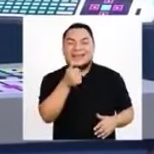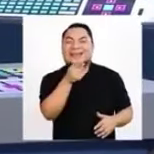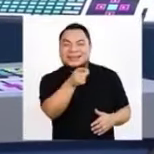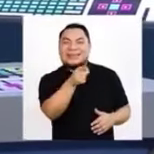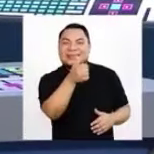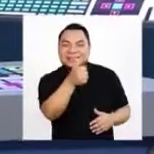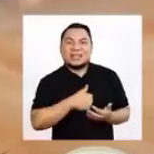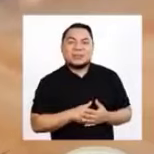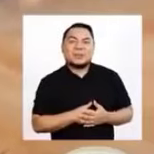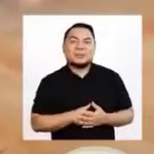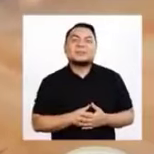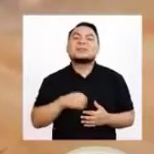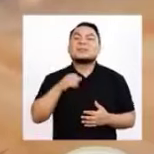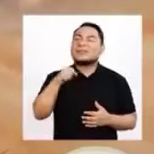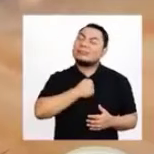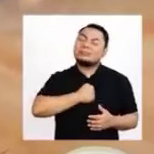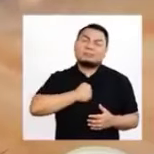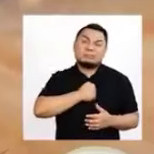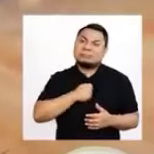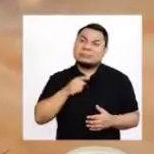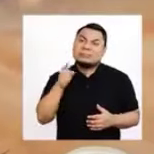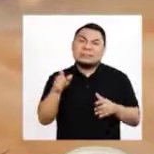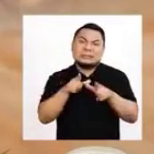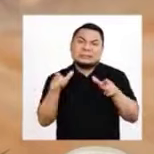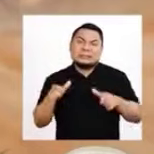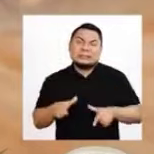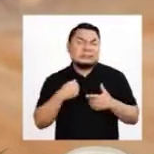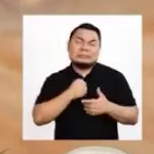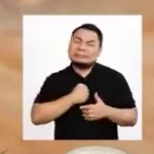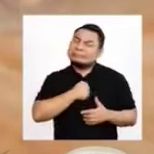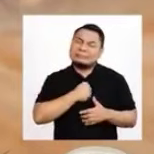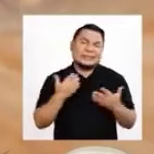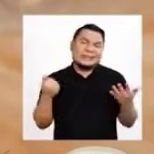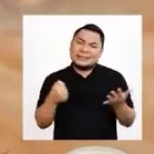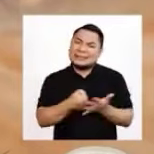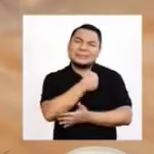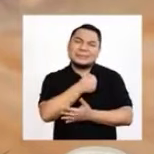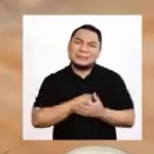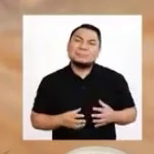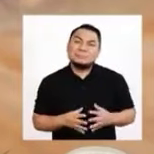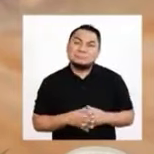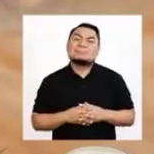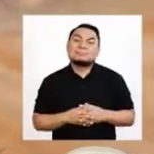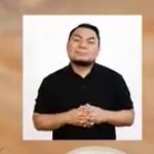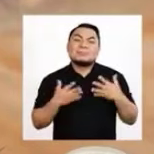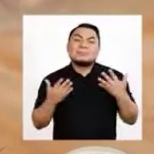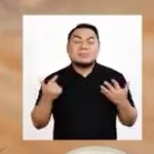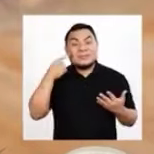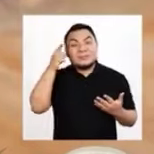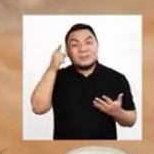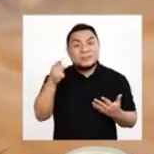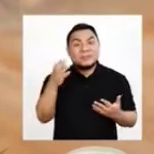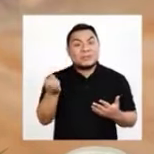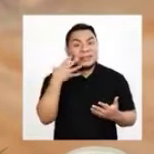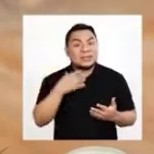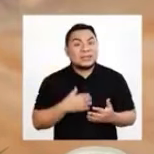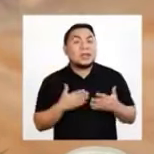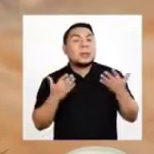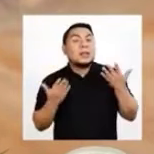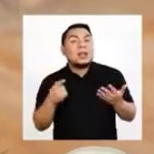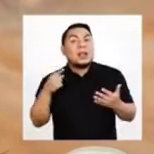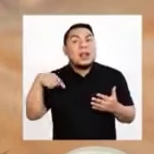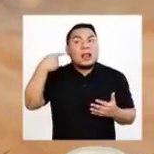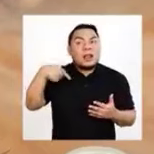¡Muy bien! ¡Qué lamentable lo que pasó en ese lugar! Ay, pero ahí dice